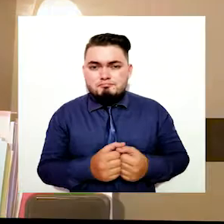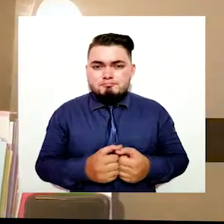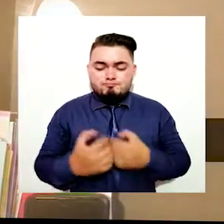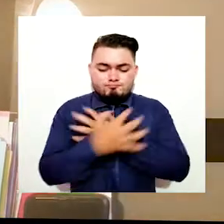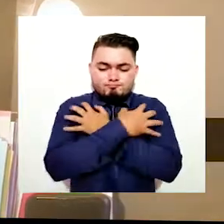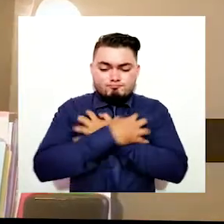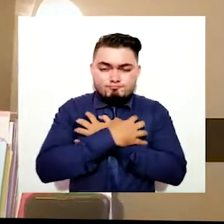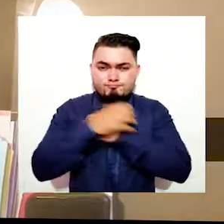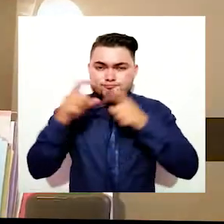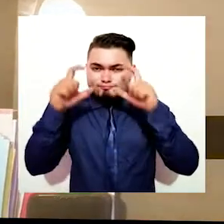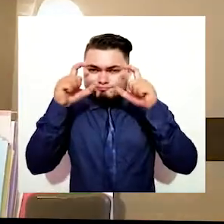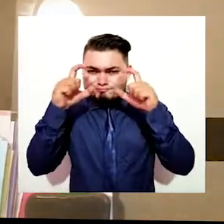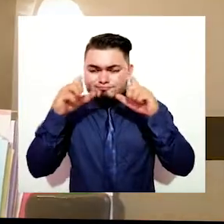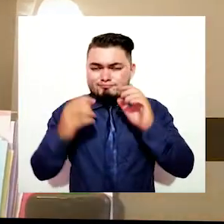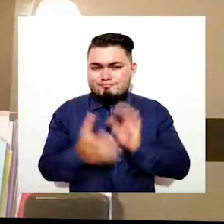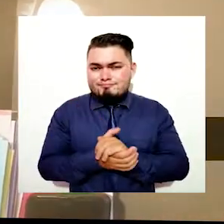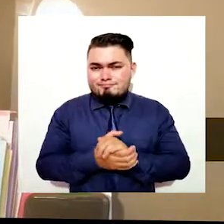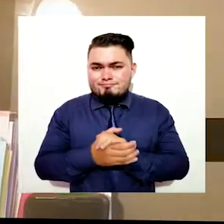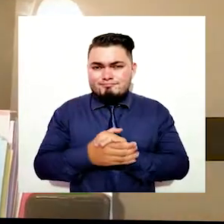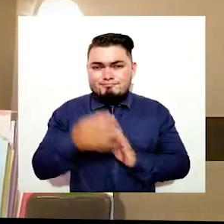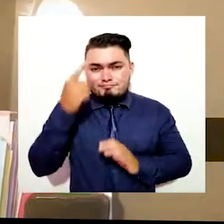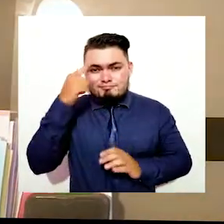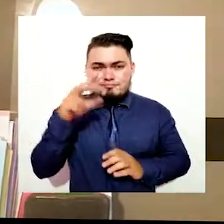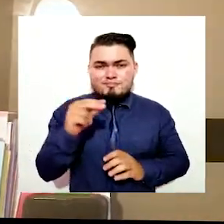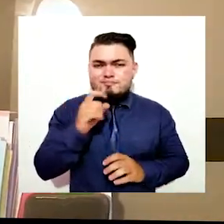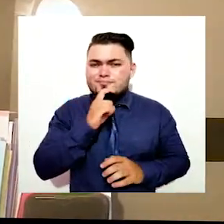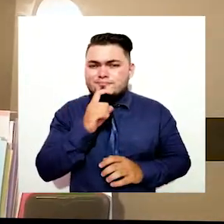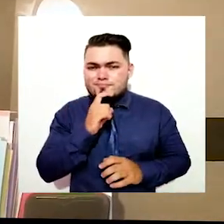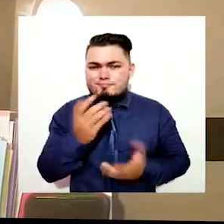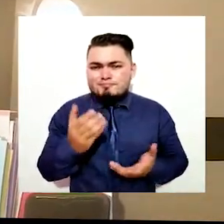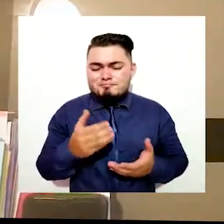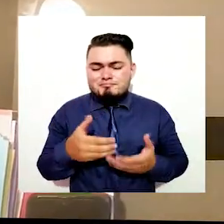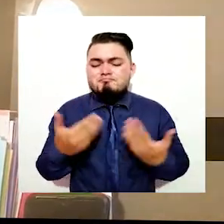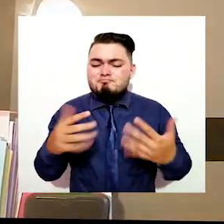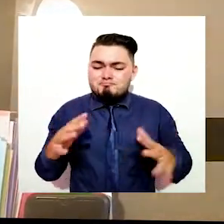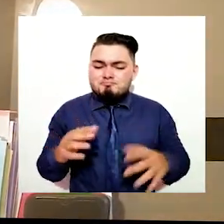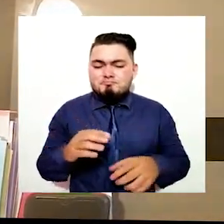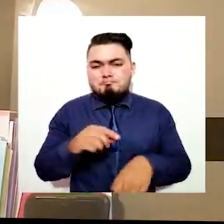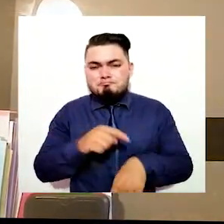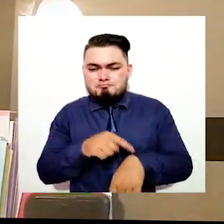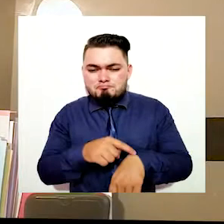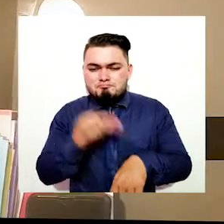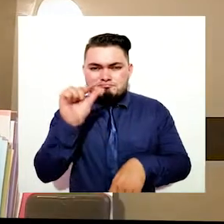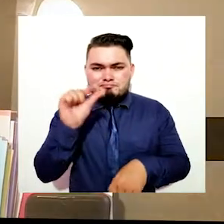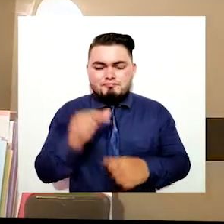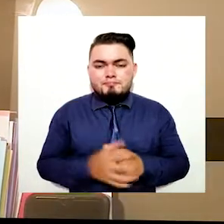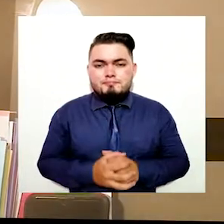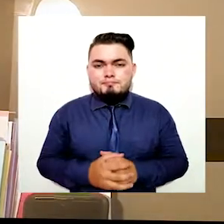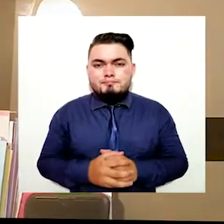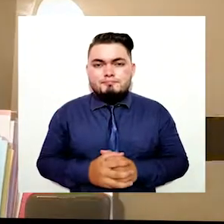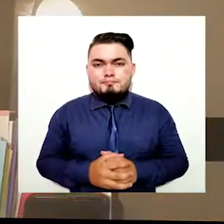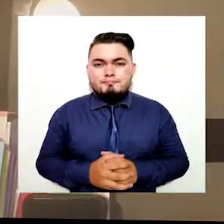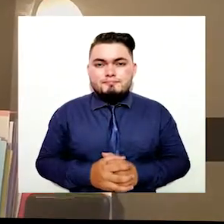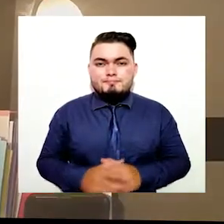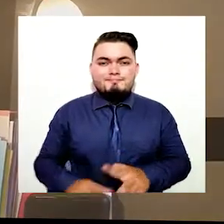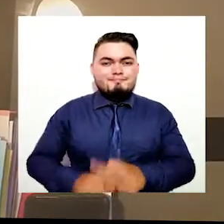hecho para que no nos cueste y lo hagamos de una forma más rápida. Y comenzamos.